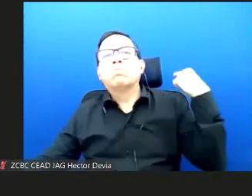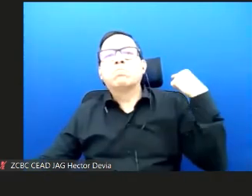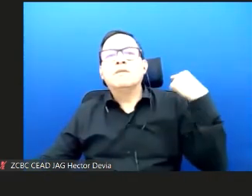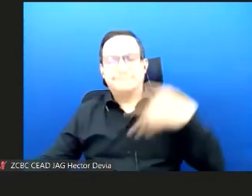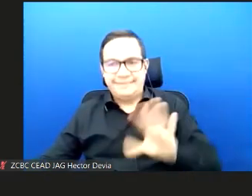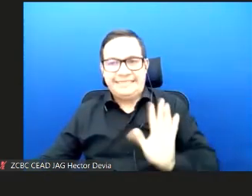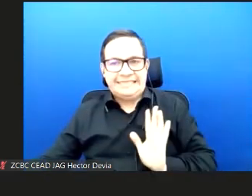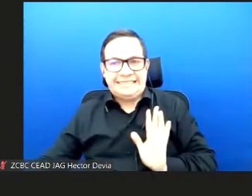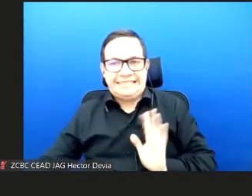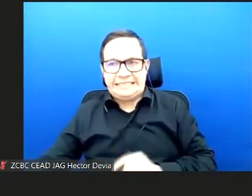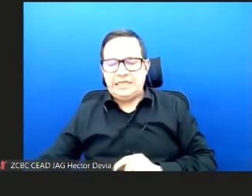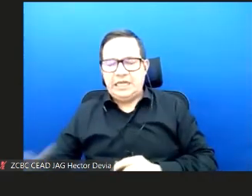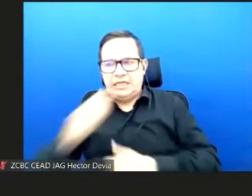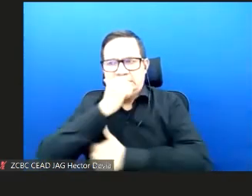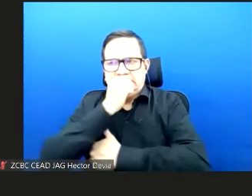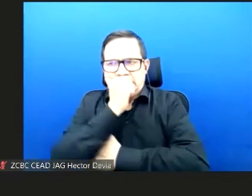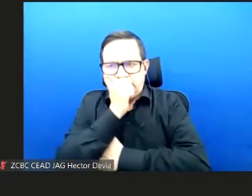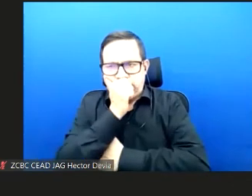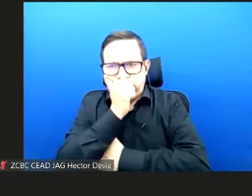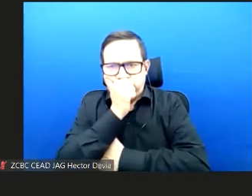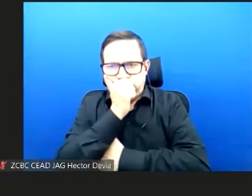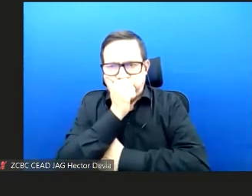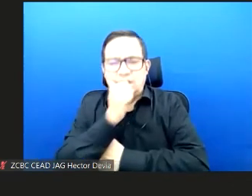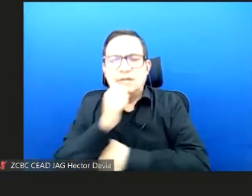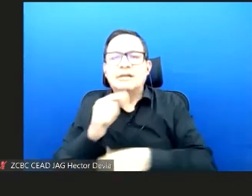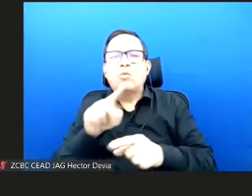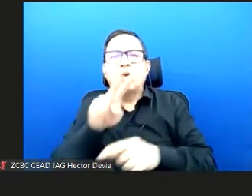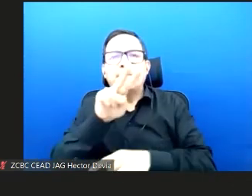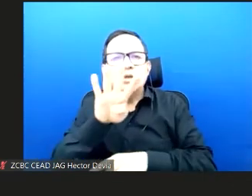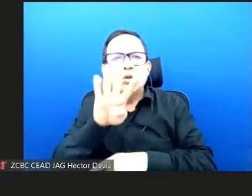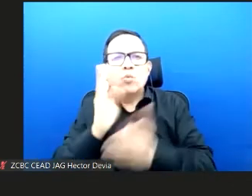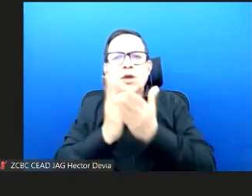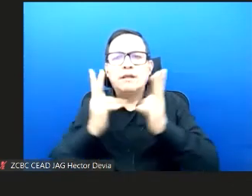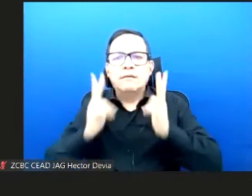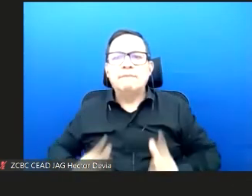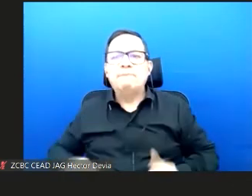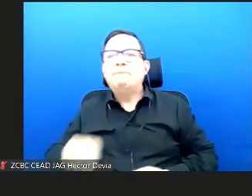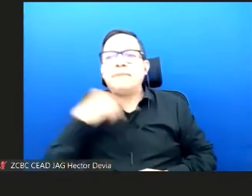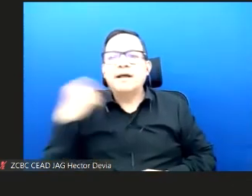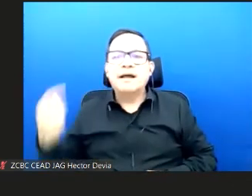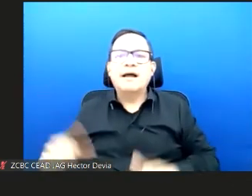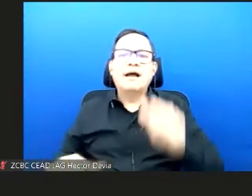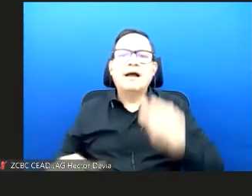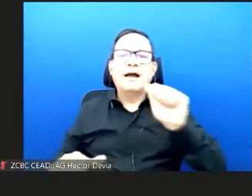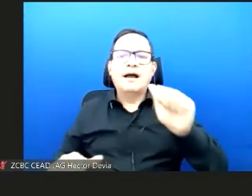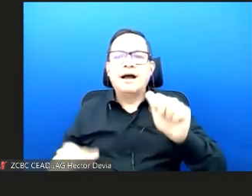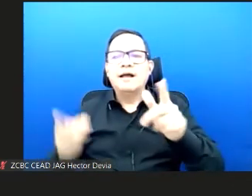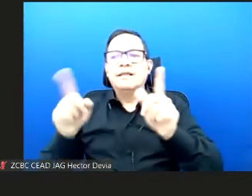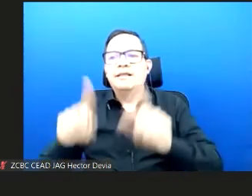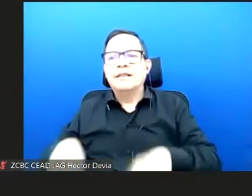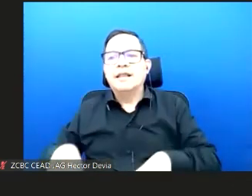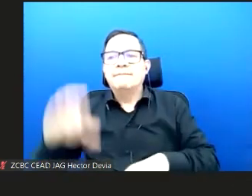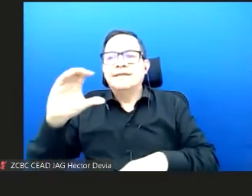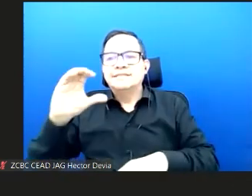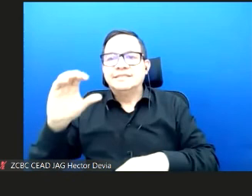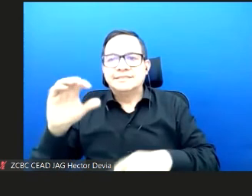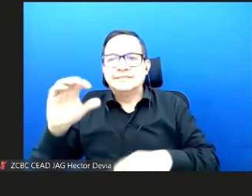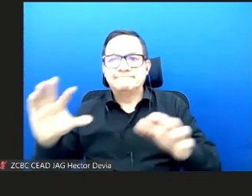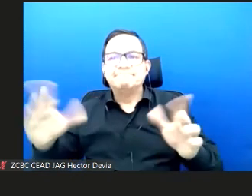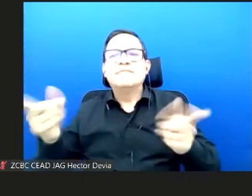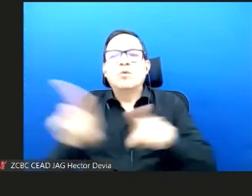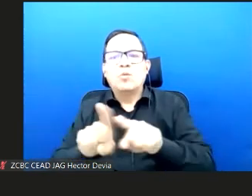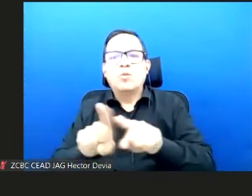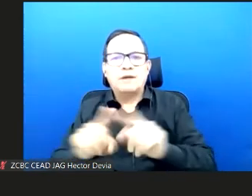que hay estudiantes hay 24 estudiantes que perdieron a la vez A y C. ¿Listo? Es decir,